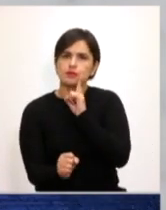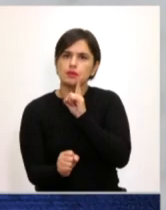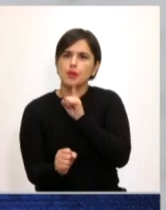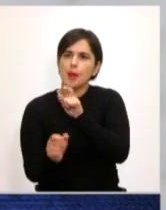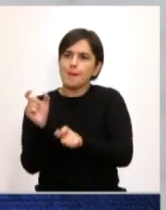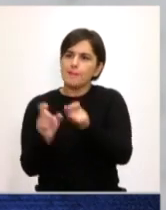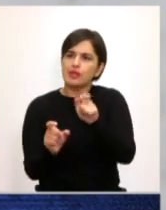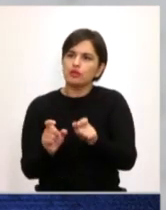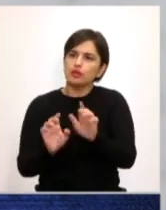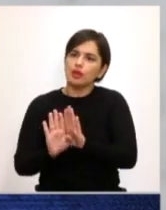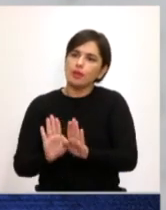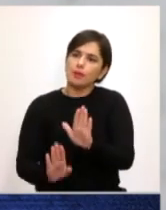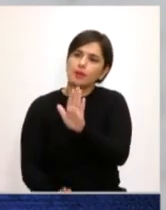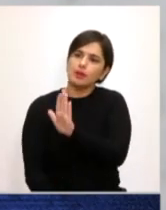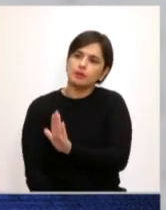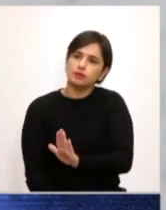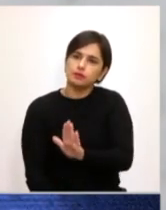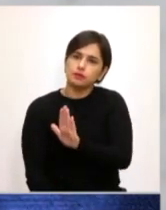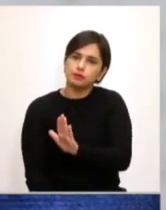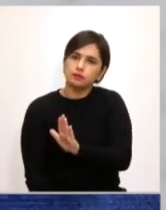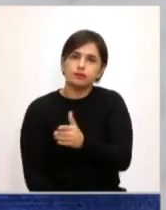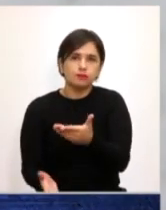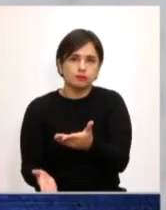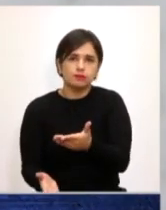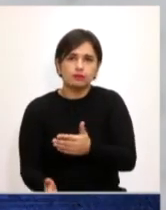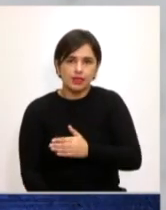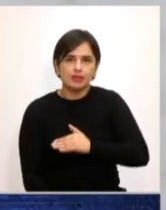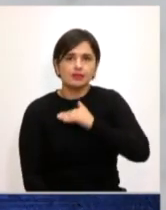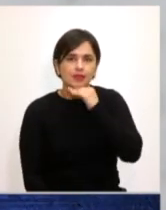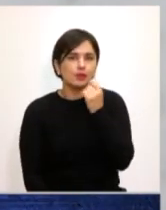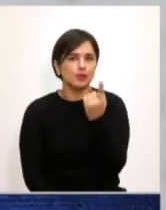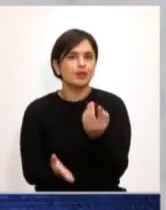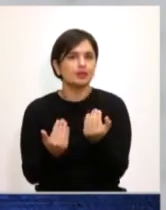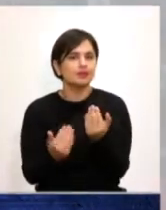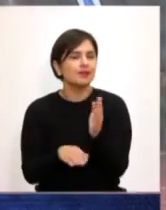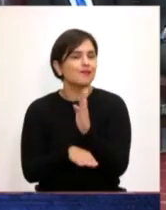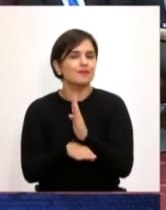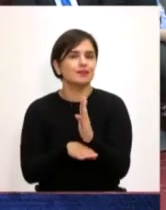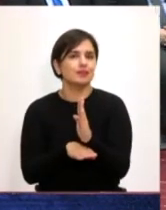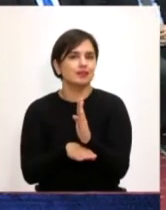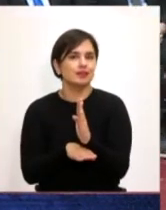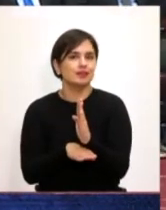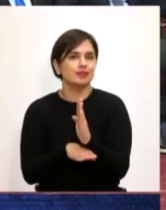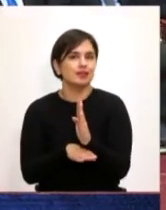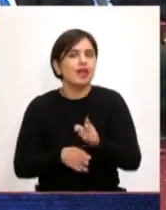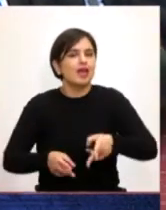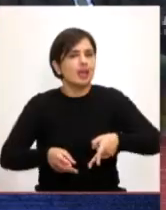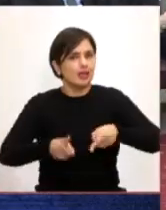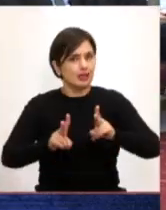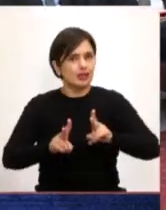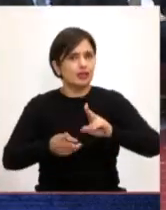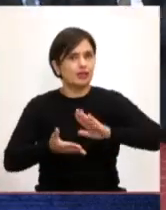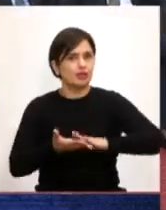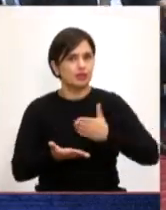personas esperando para satisfacer una de sus necesidades más básicas, el derecho a la